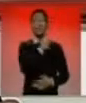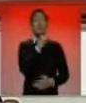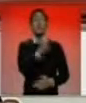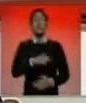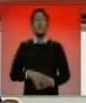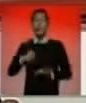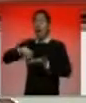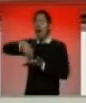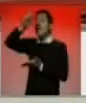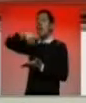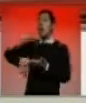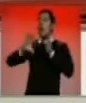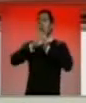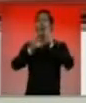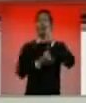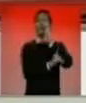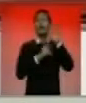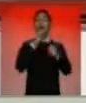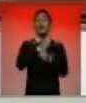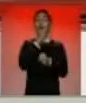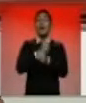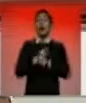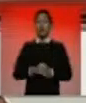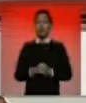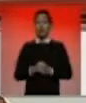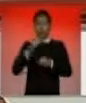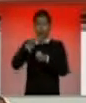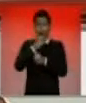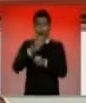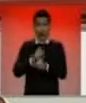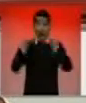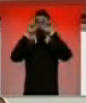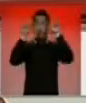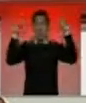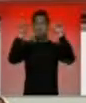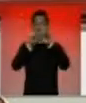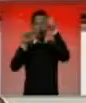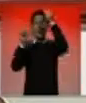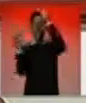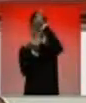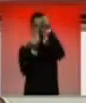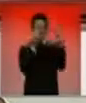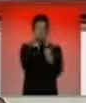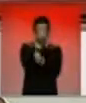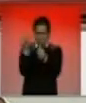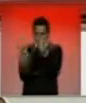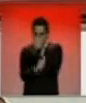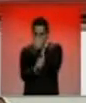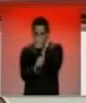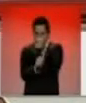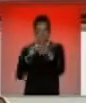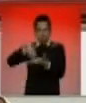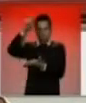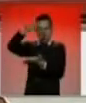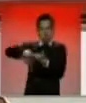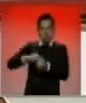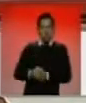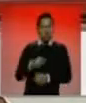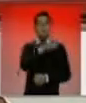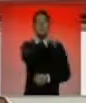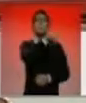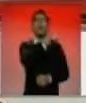Código de Trabajo, mediante el cual se regulan los servicios de tercerización laboral. Revisemos lo que solicitaba Andrés